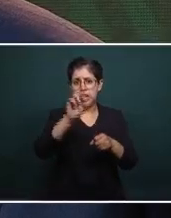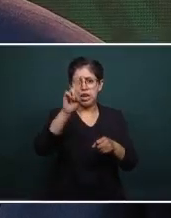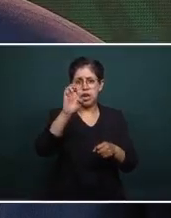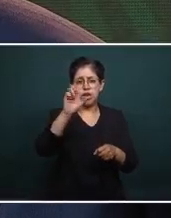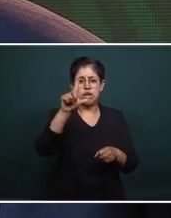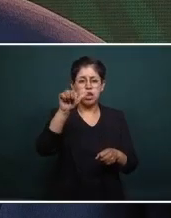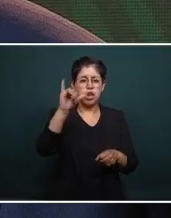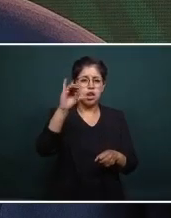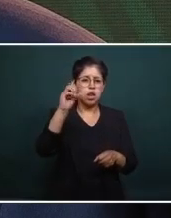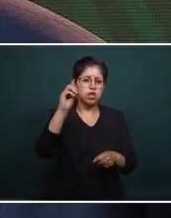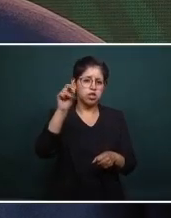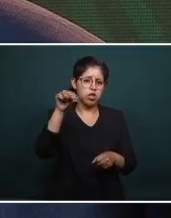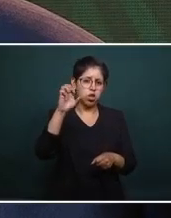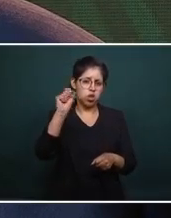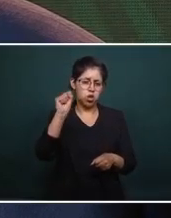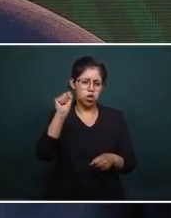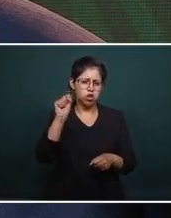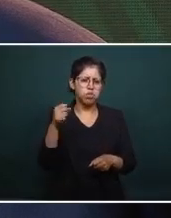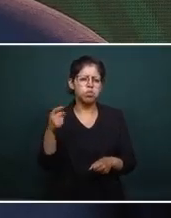es